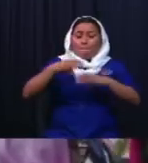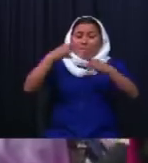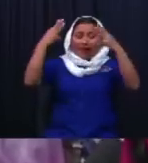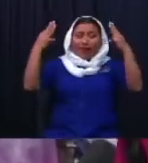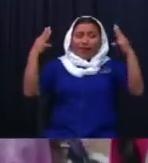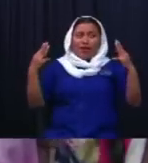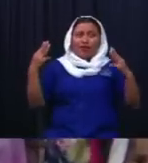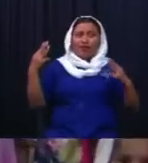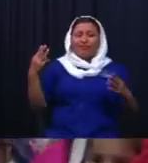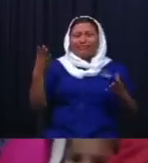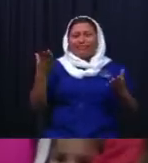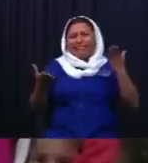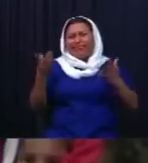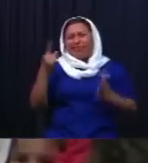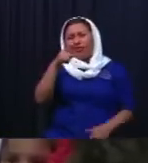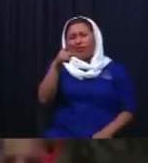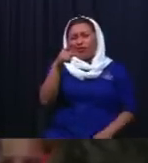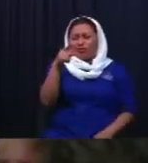Te has desanimado,